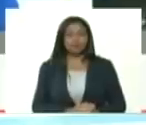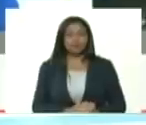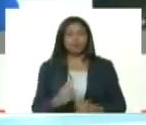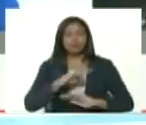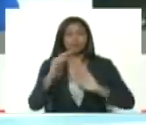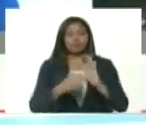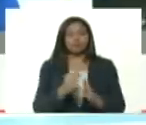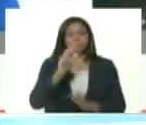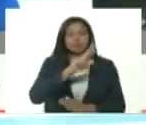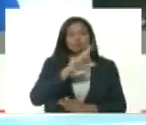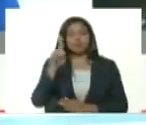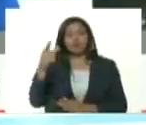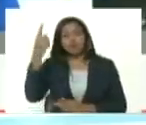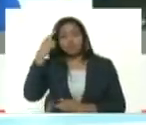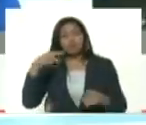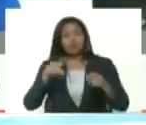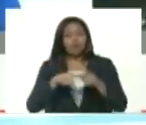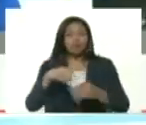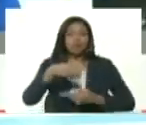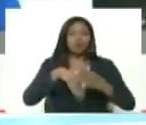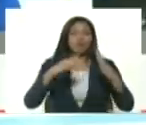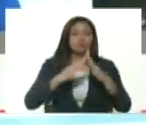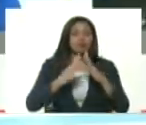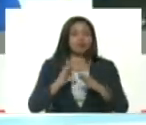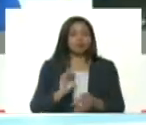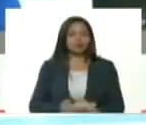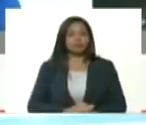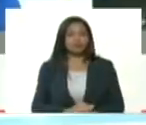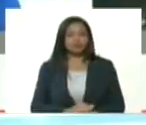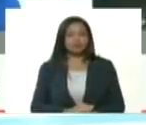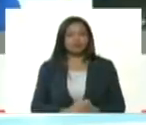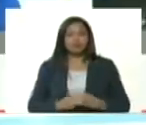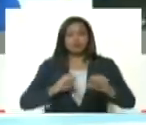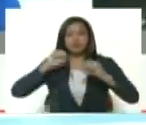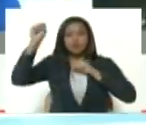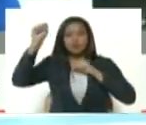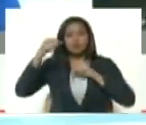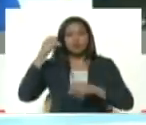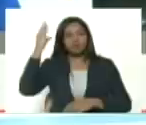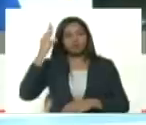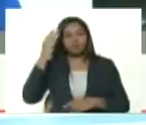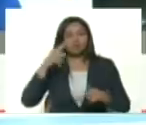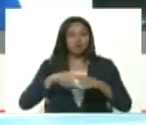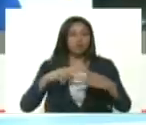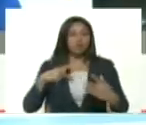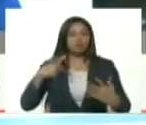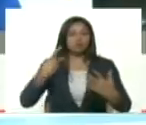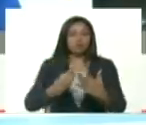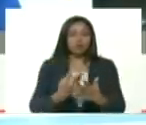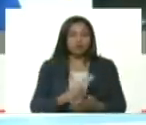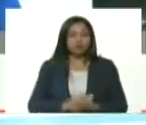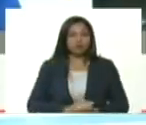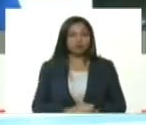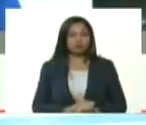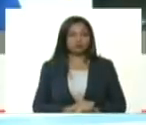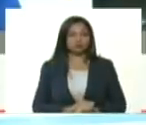cumplimos 31 días de la cuarentena. Heroica, consciente, voluntaria.